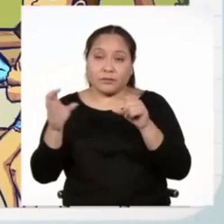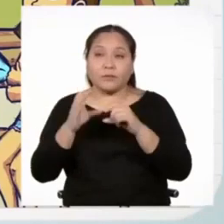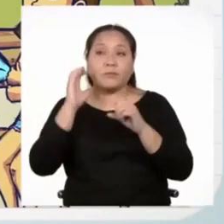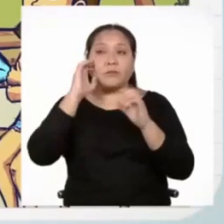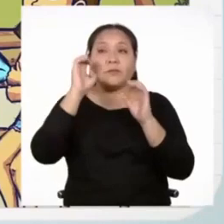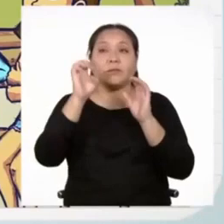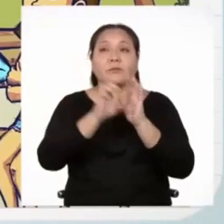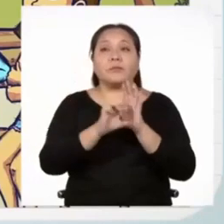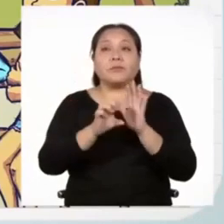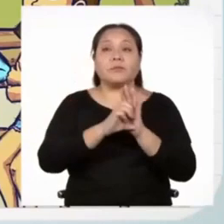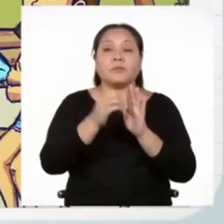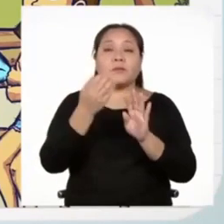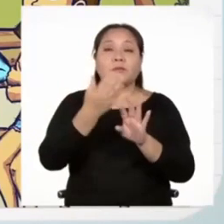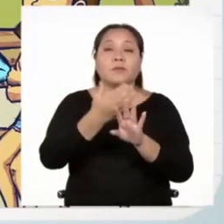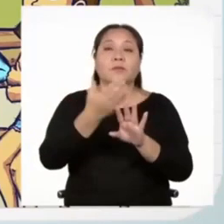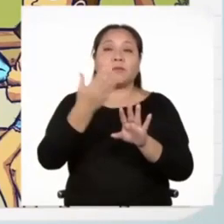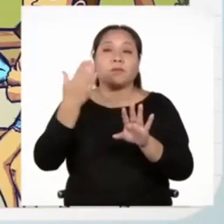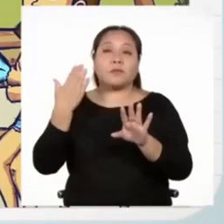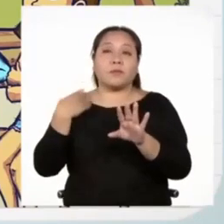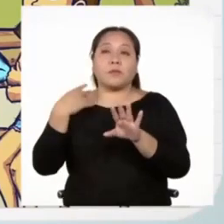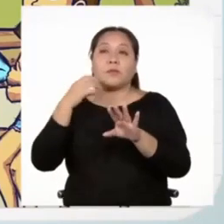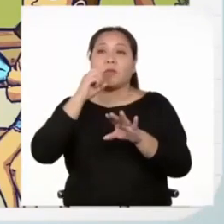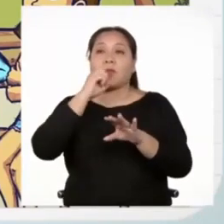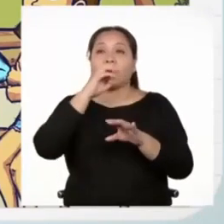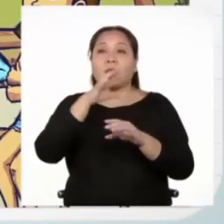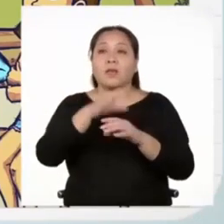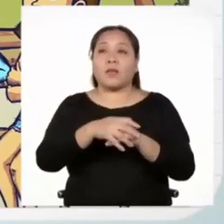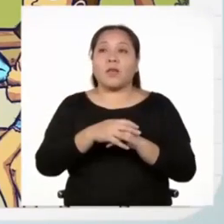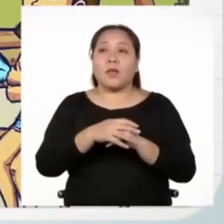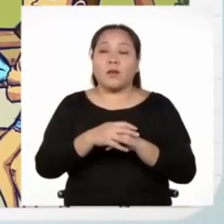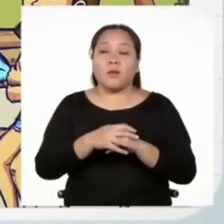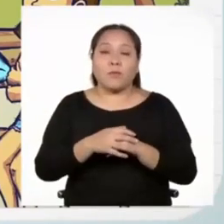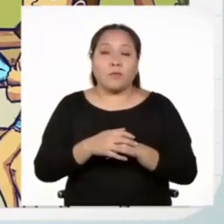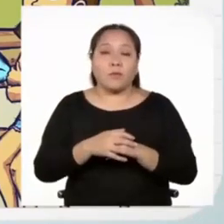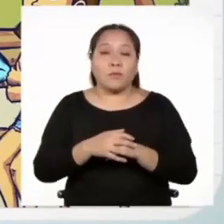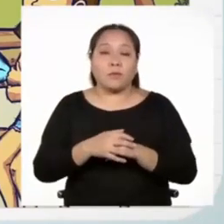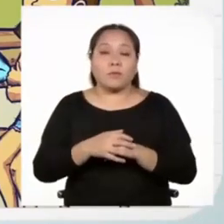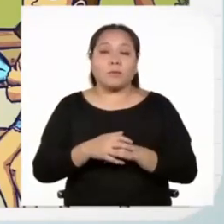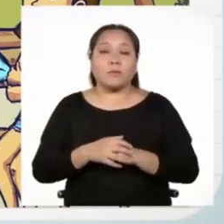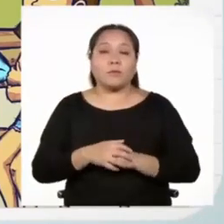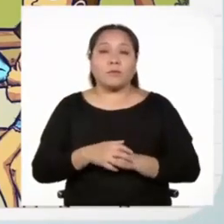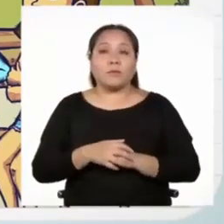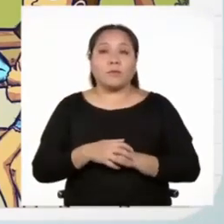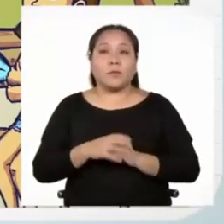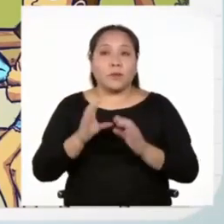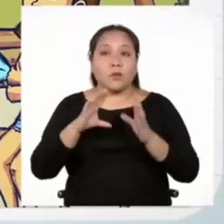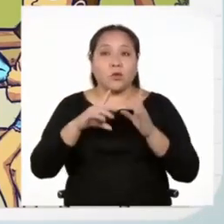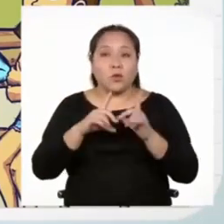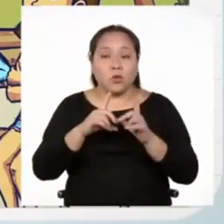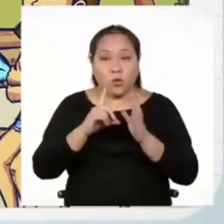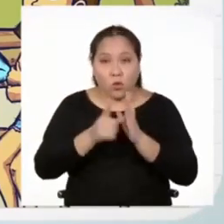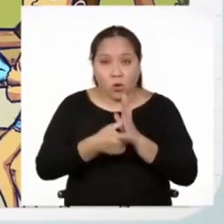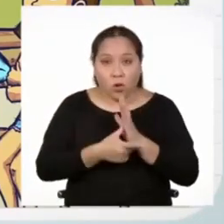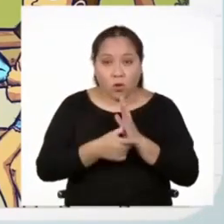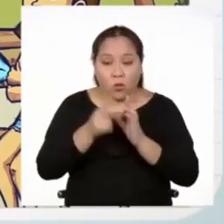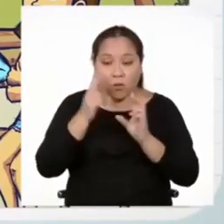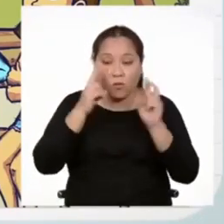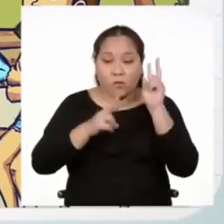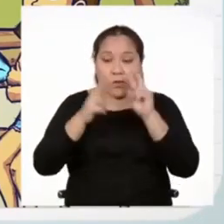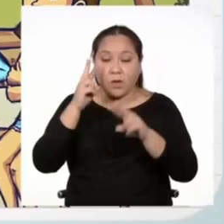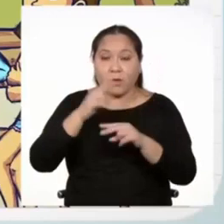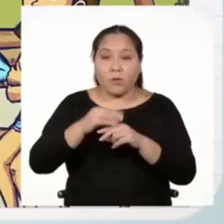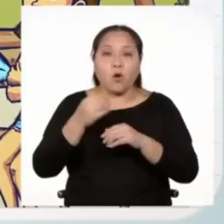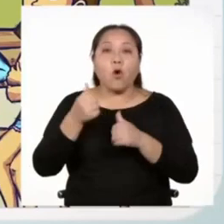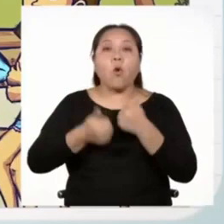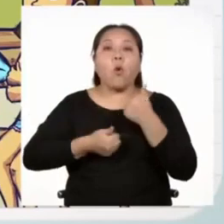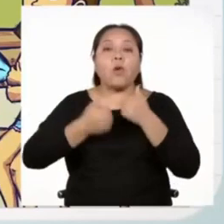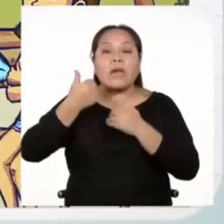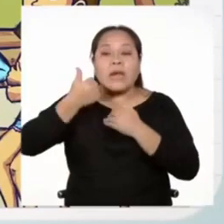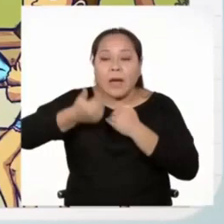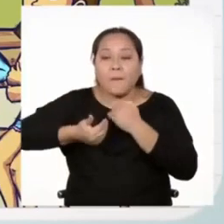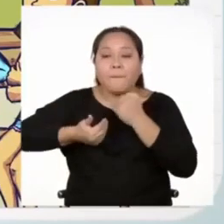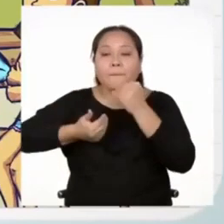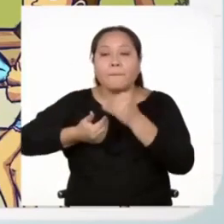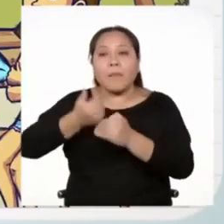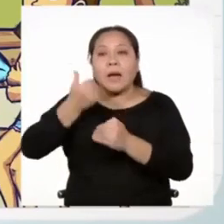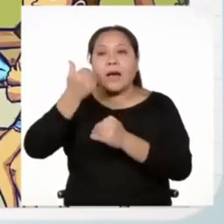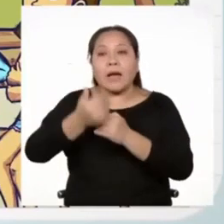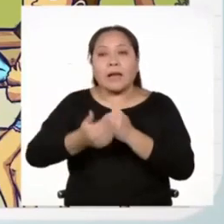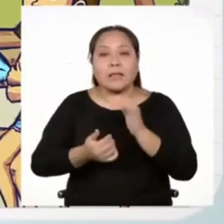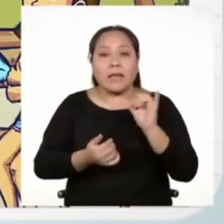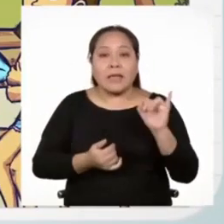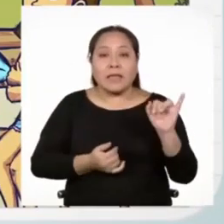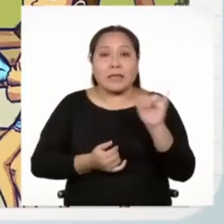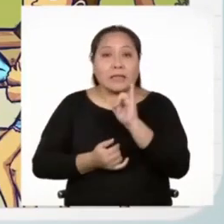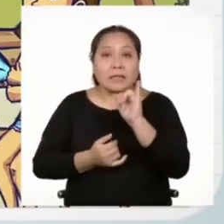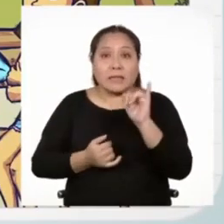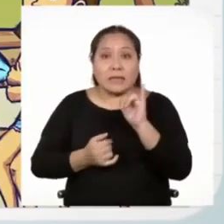cuando anteriormente describimos la tira cómica. Luego, identificamos la secuencia, de izquierda